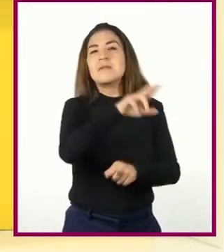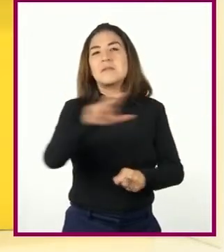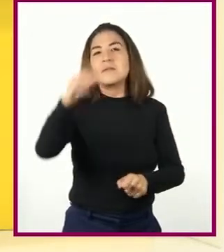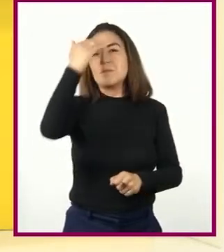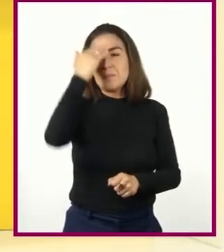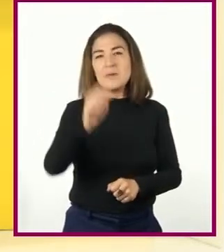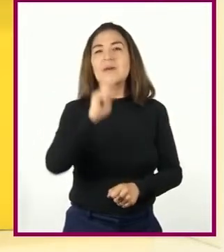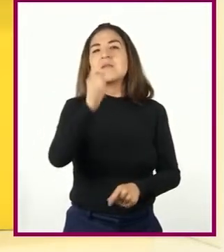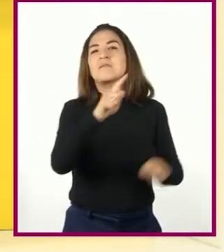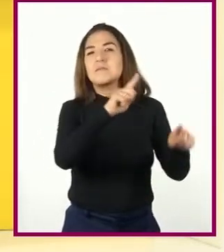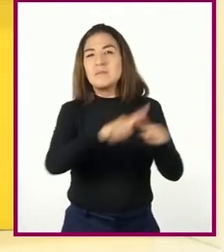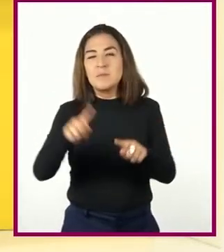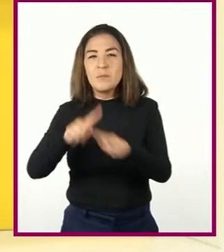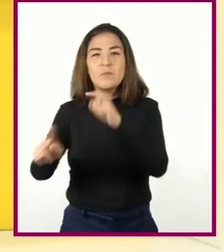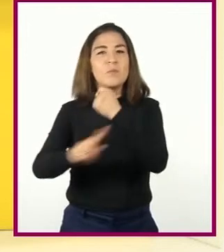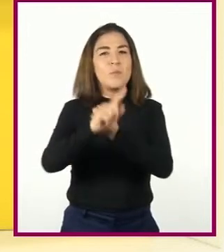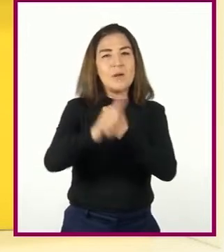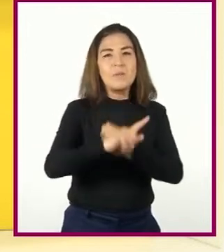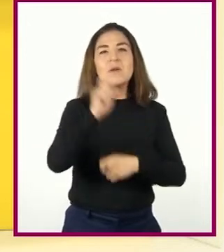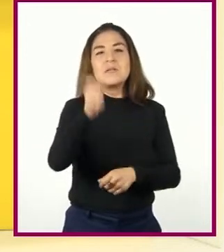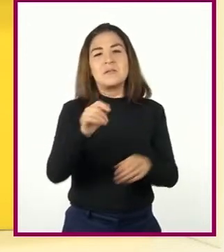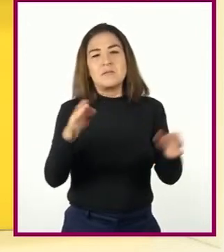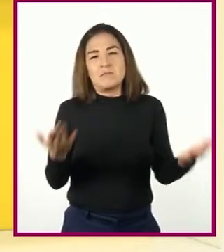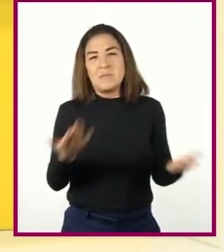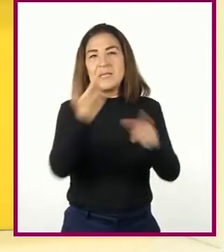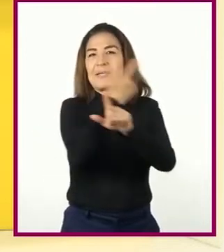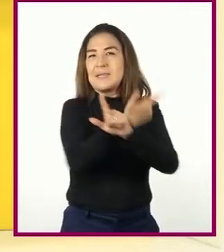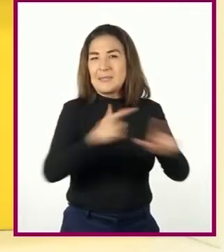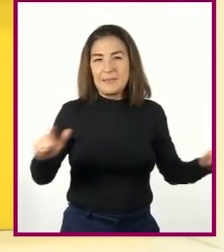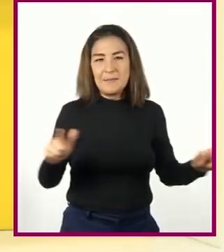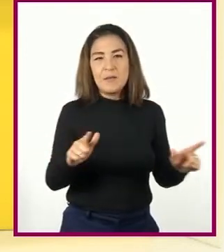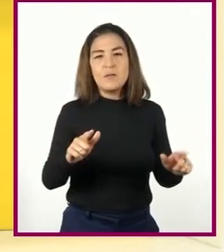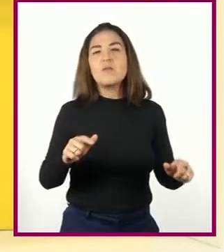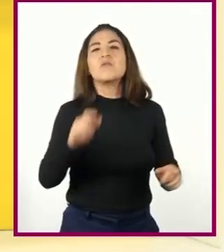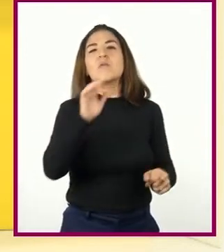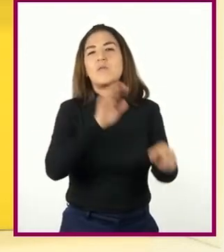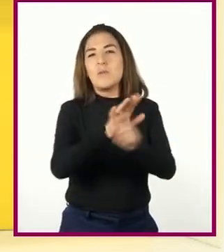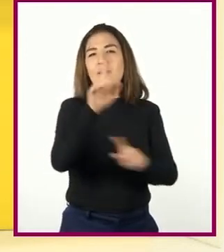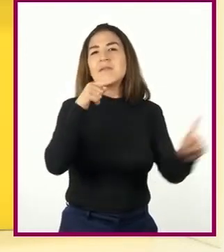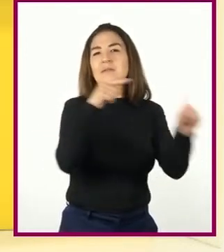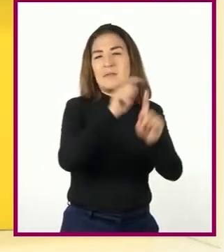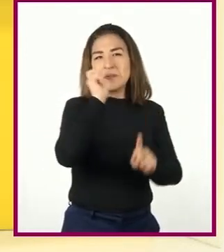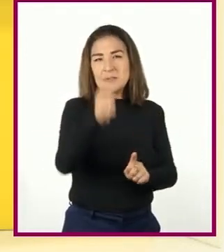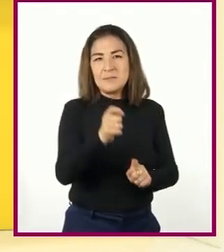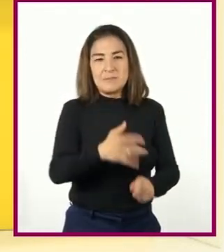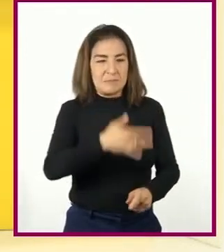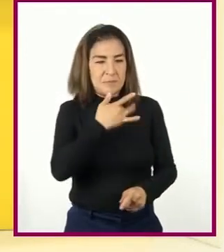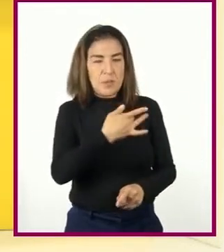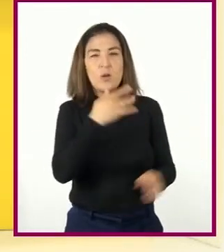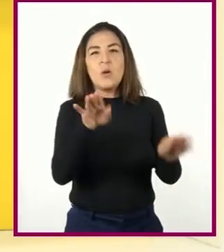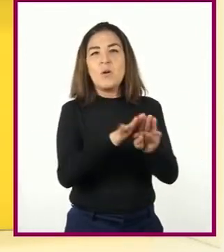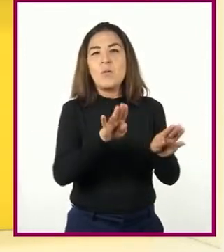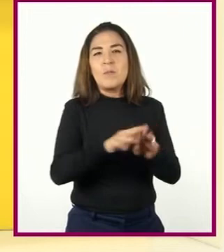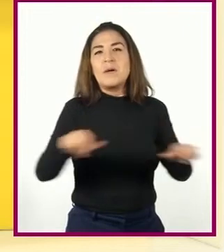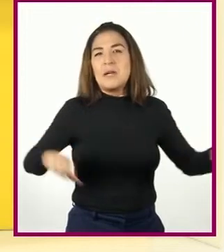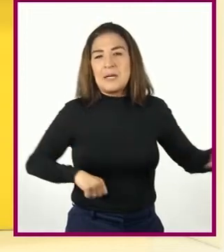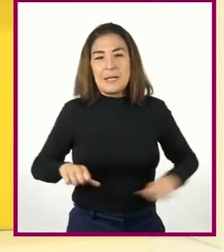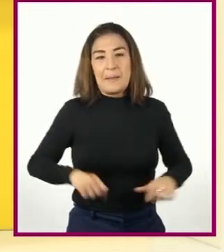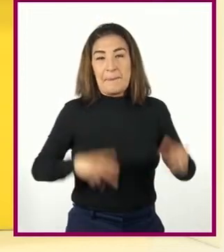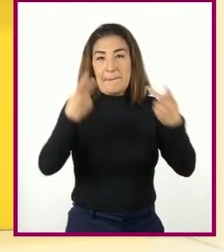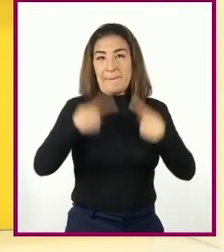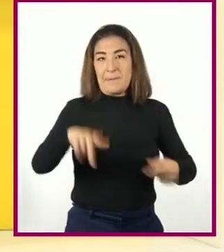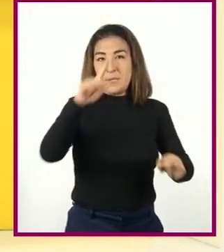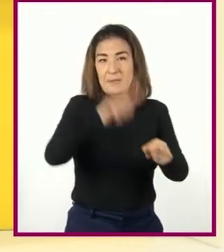las situaciones que afectan el ejercicio de la libertad con la finalidad de emprender acciones tanto a nivel